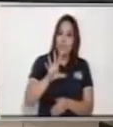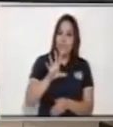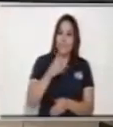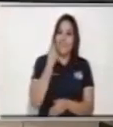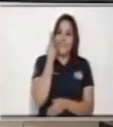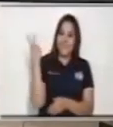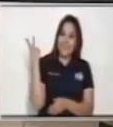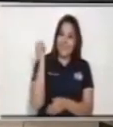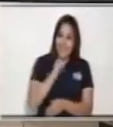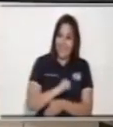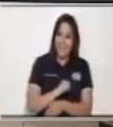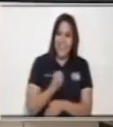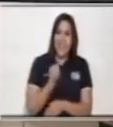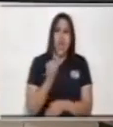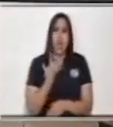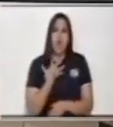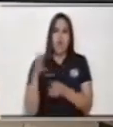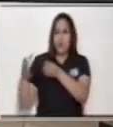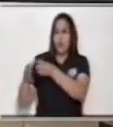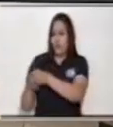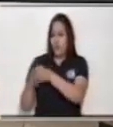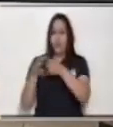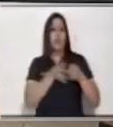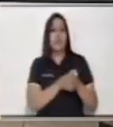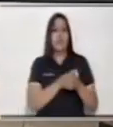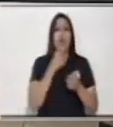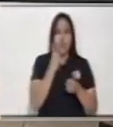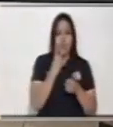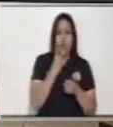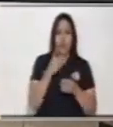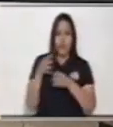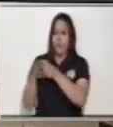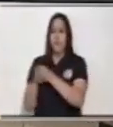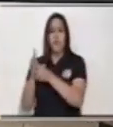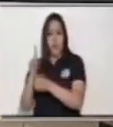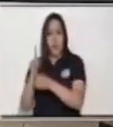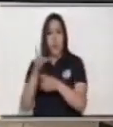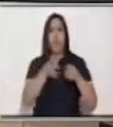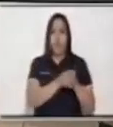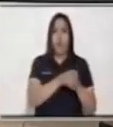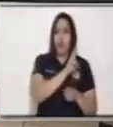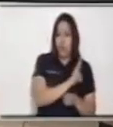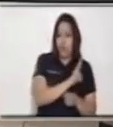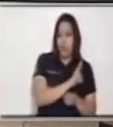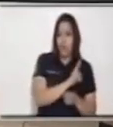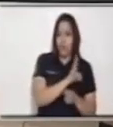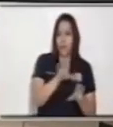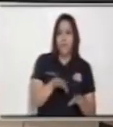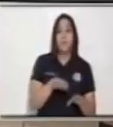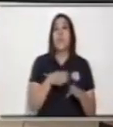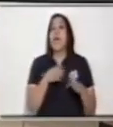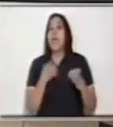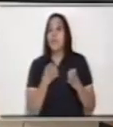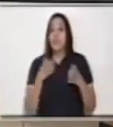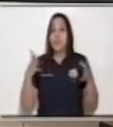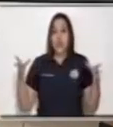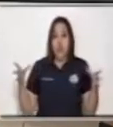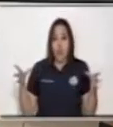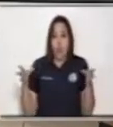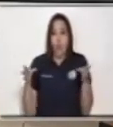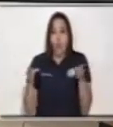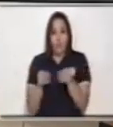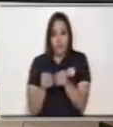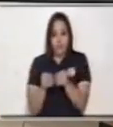cinco. ¿Cuántos grupos tengo? Dos. Muy bien. Entonces, si las junto y las